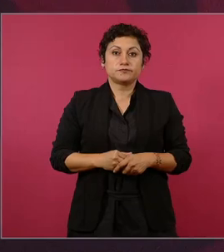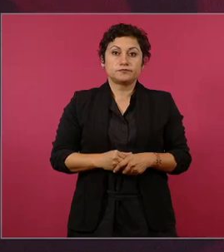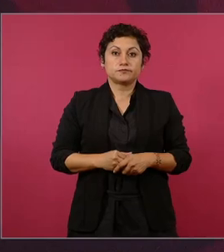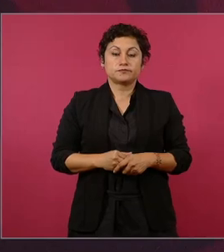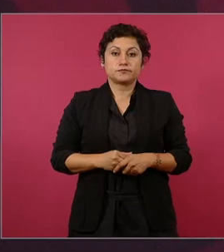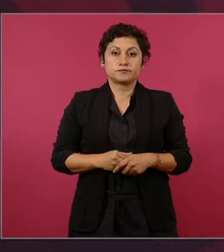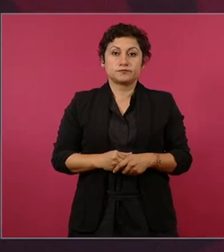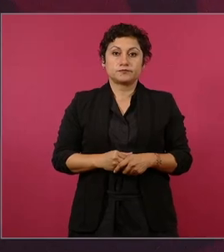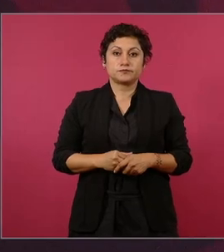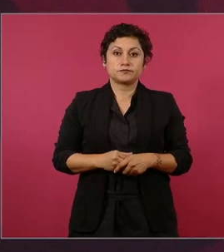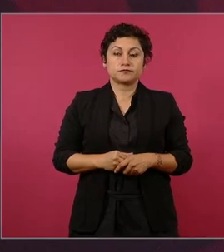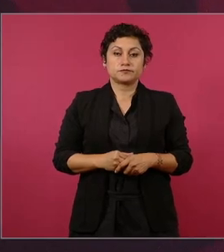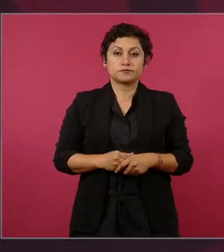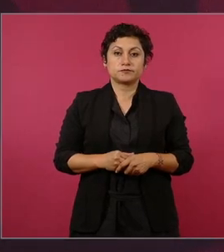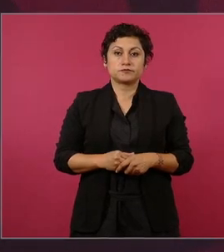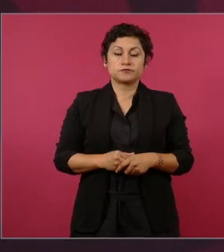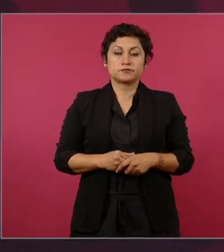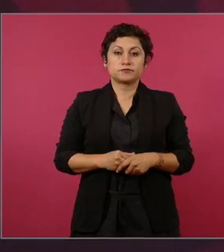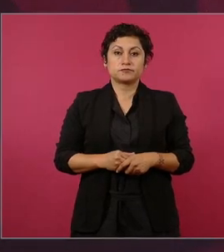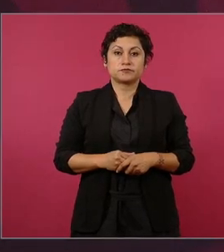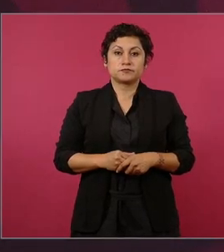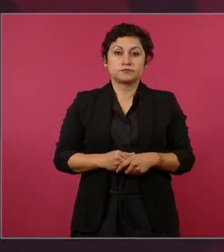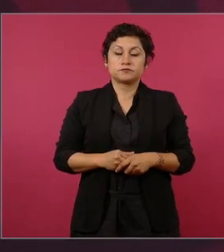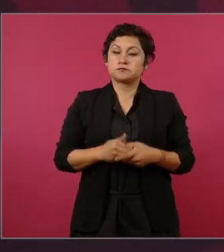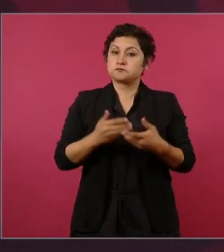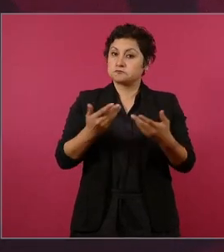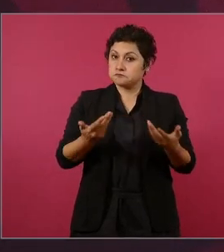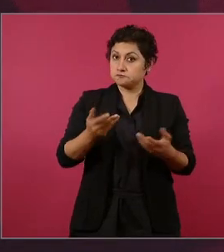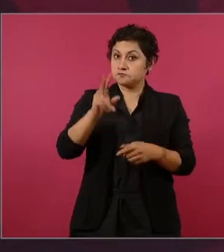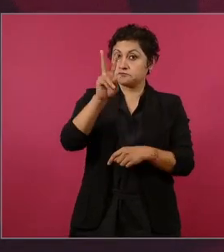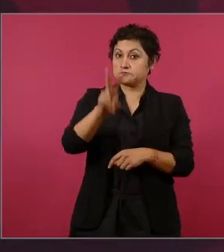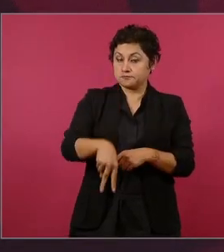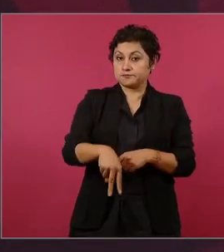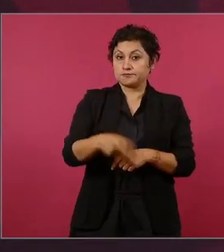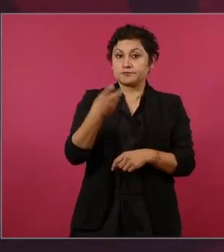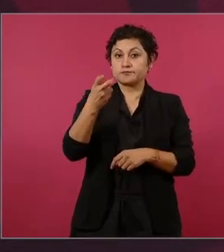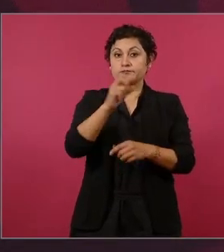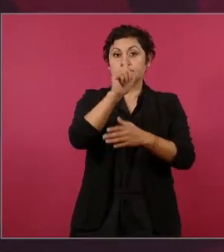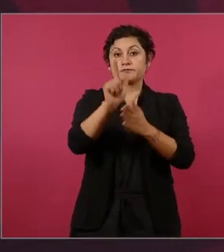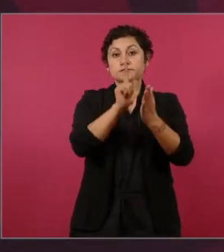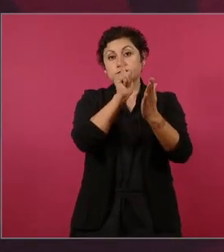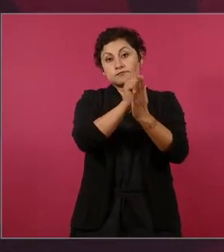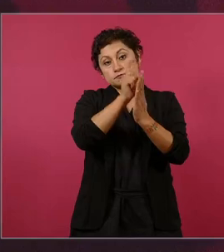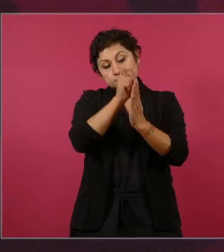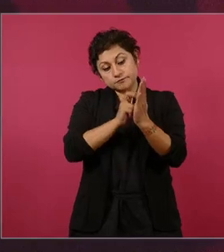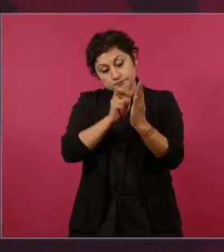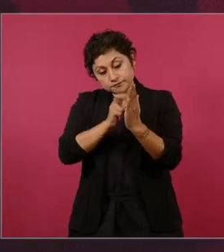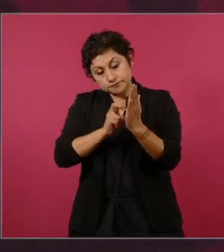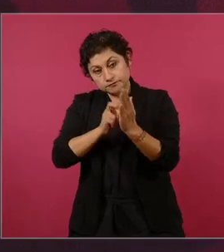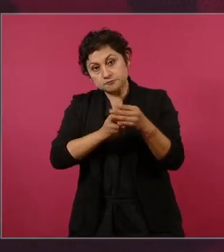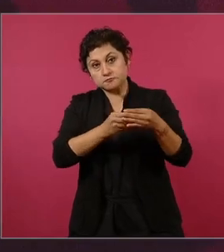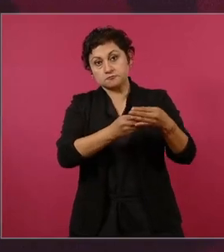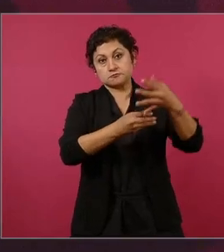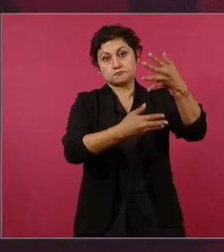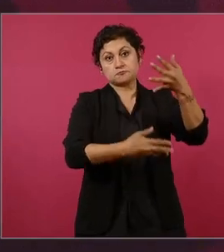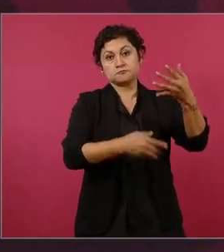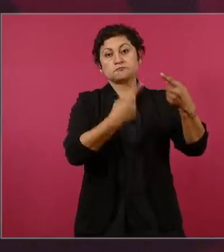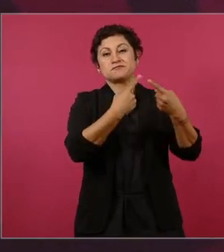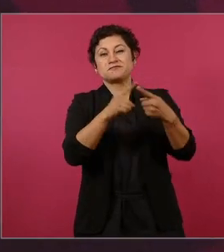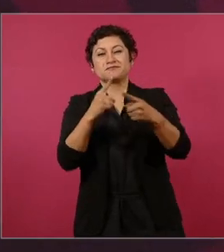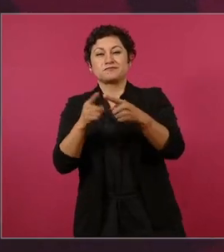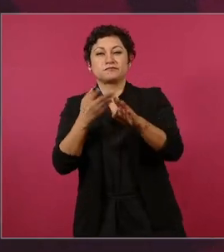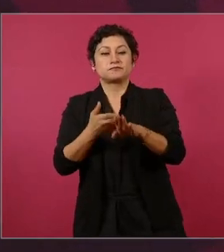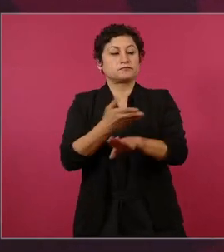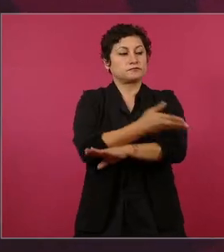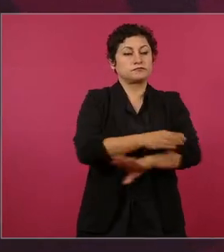hay necesidad de revisar estas reformas que se hicieron en el periodo neoliberal